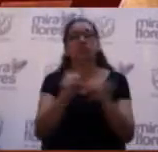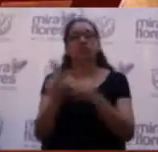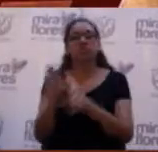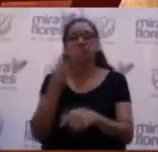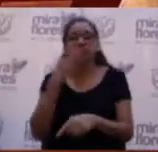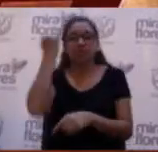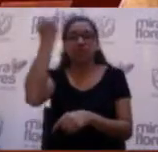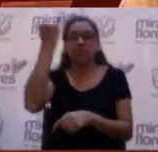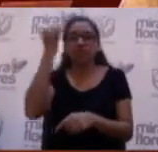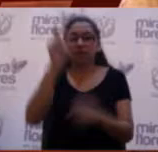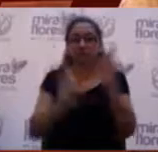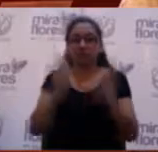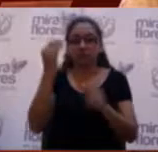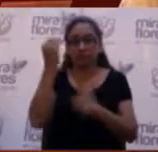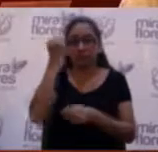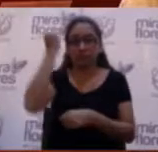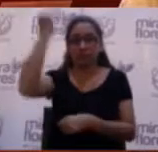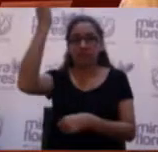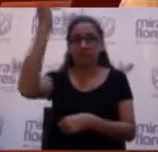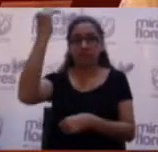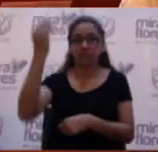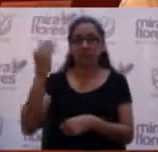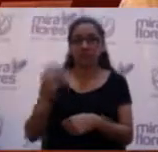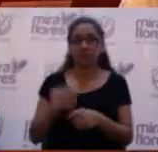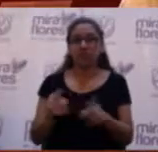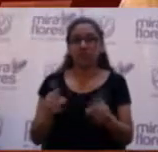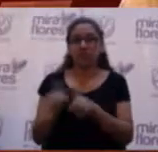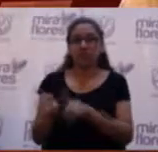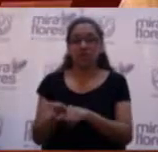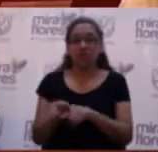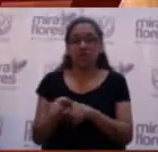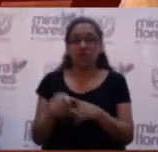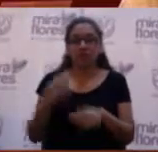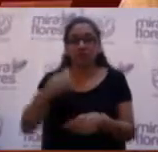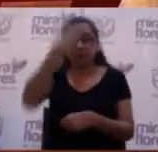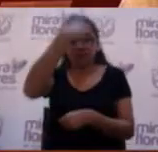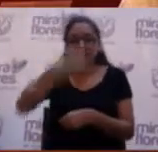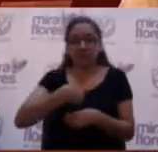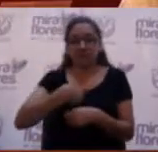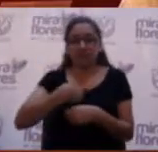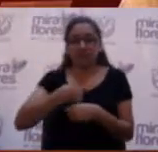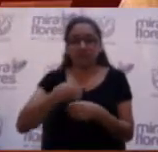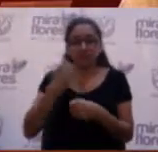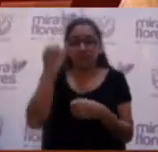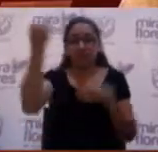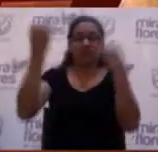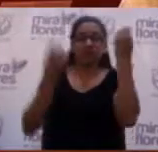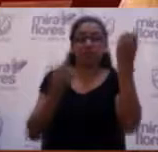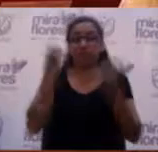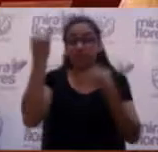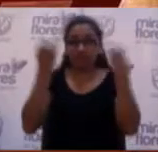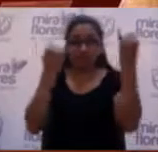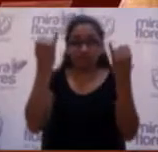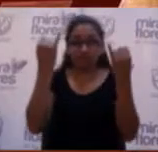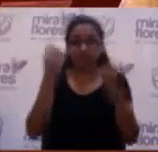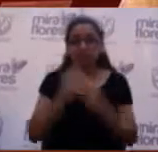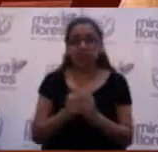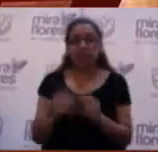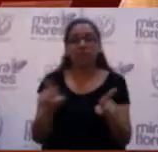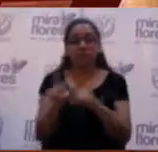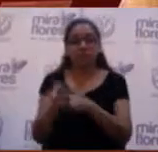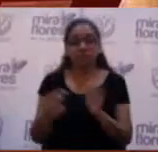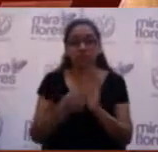adulta. Entonces, el espíritu innovador, el espíritu dinámico, también se va